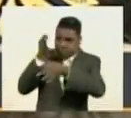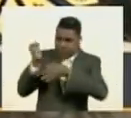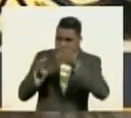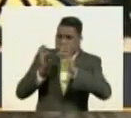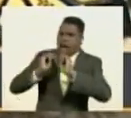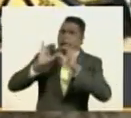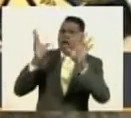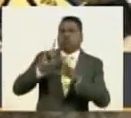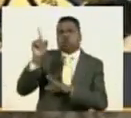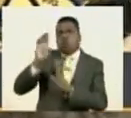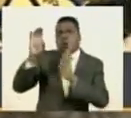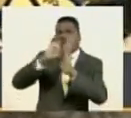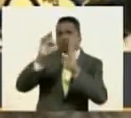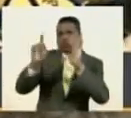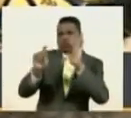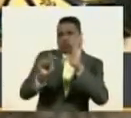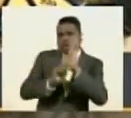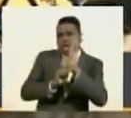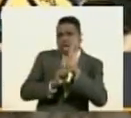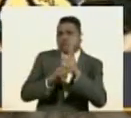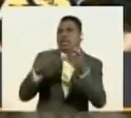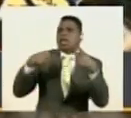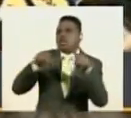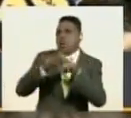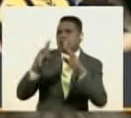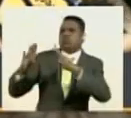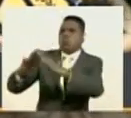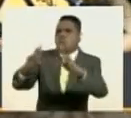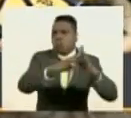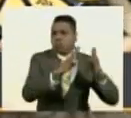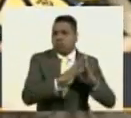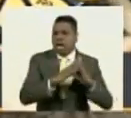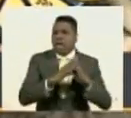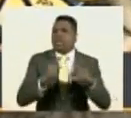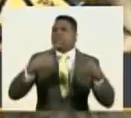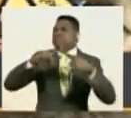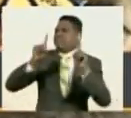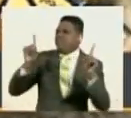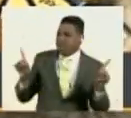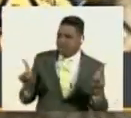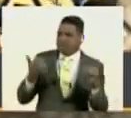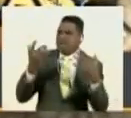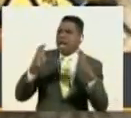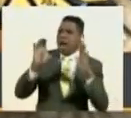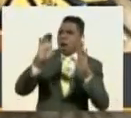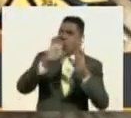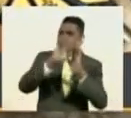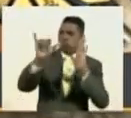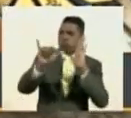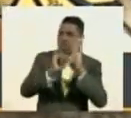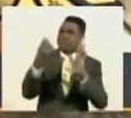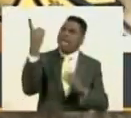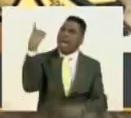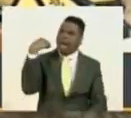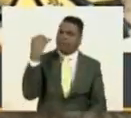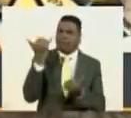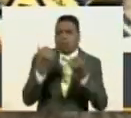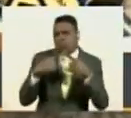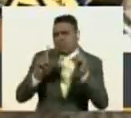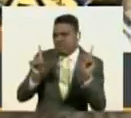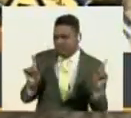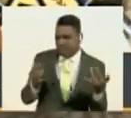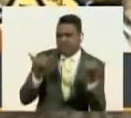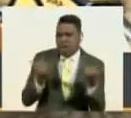de una constituyente comunal, es una asamblea nacional constituyente de iniciativa